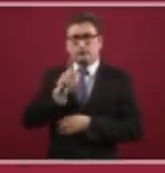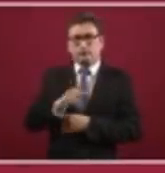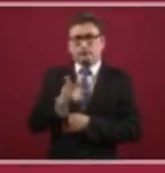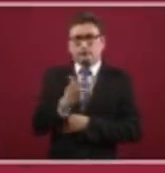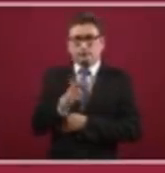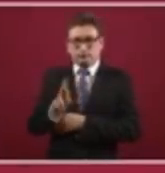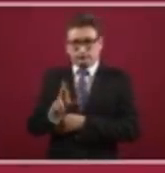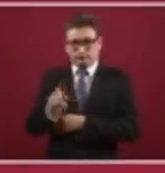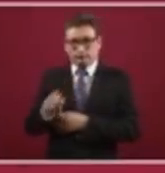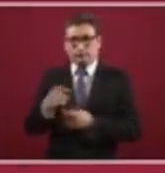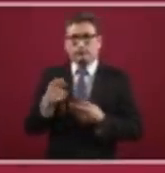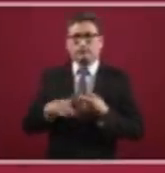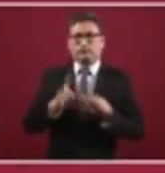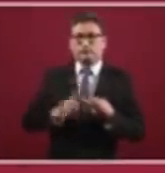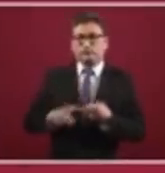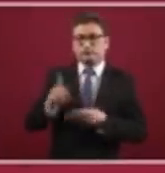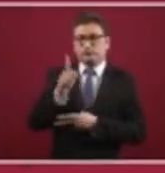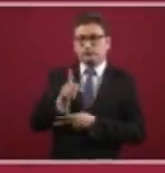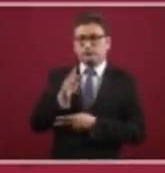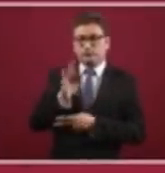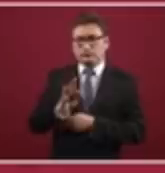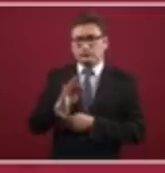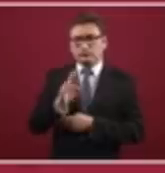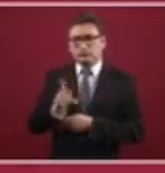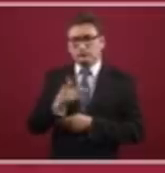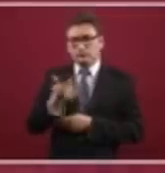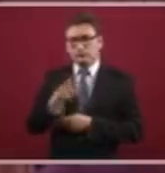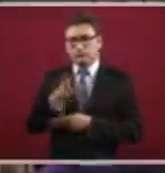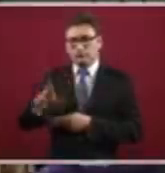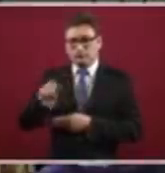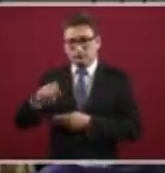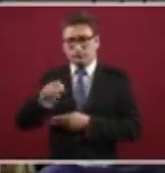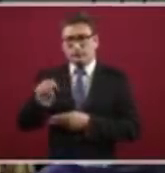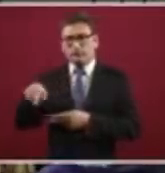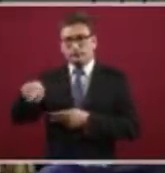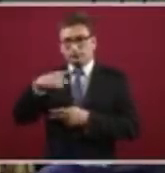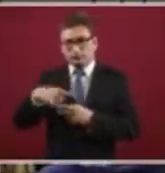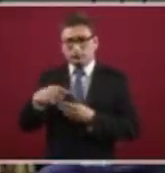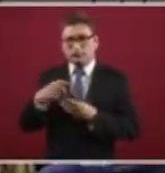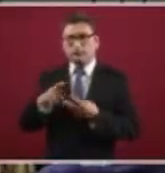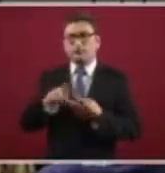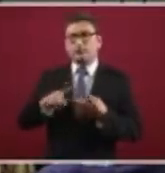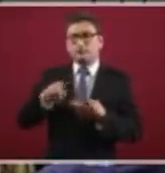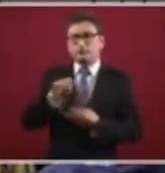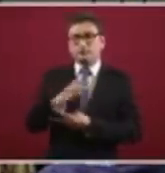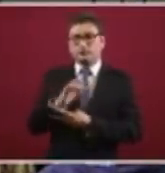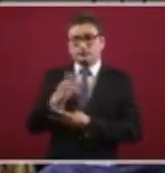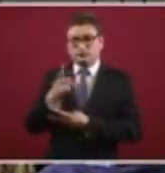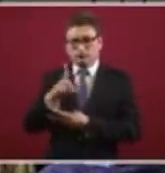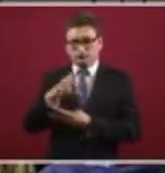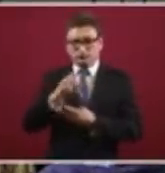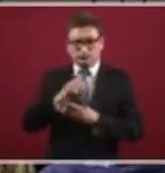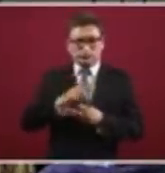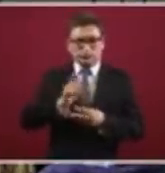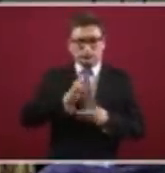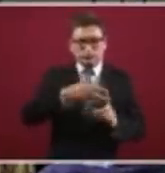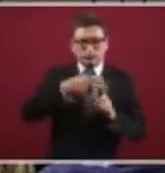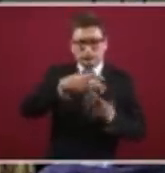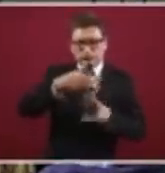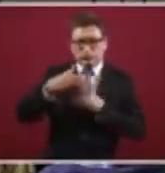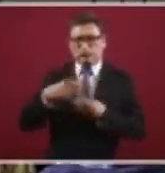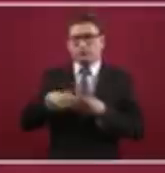desaparición forzada de la pgr la unidad ante este puesto del aceite y la información de la fiscalía del estado